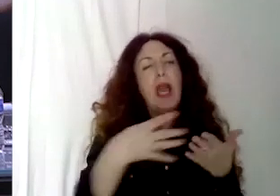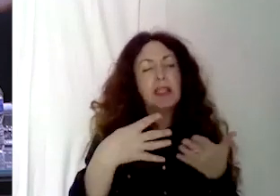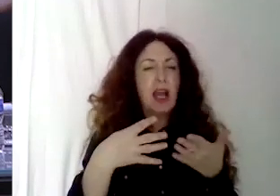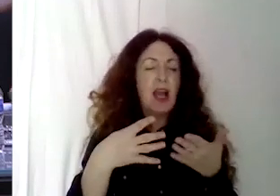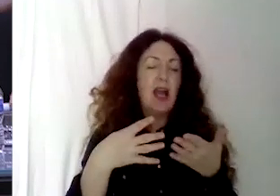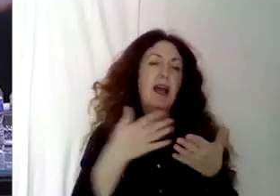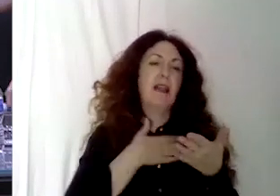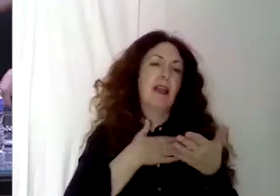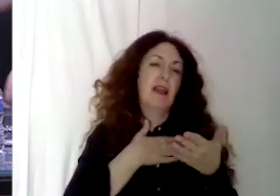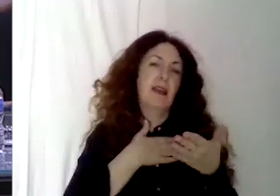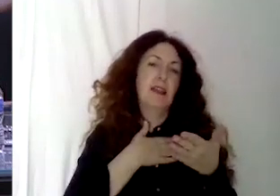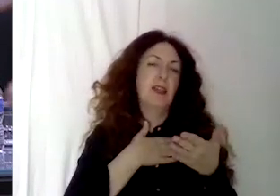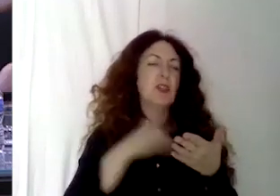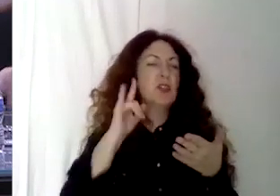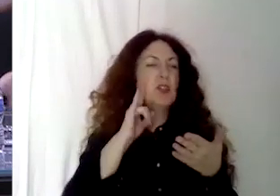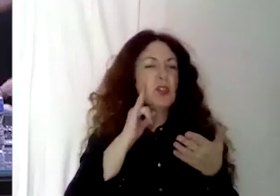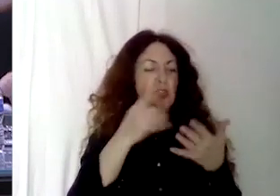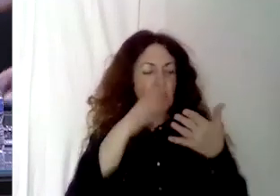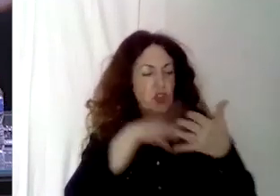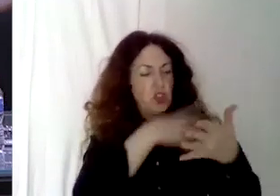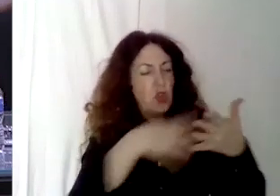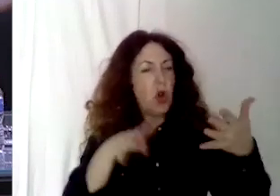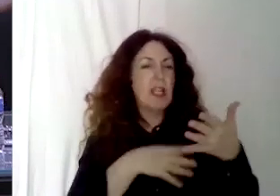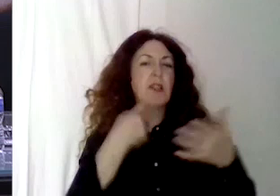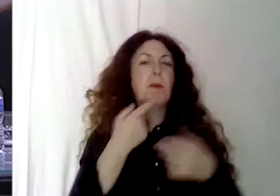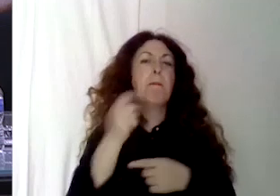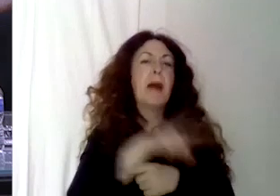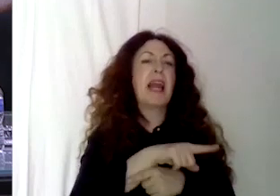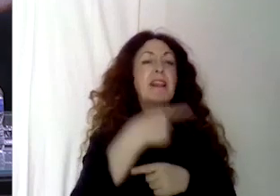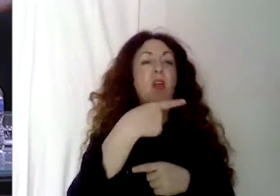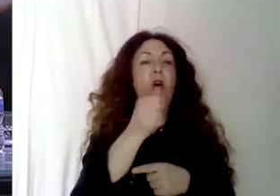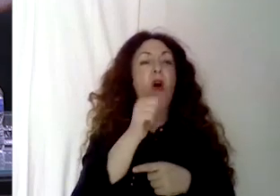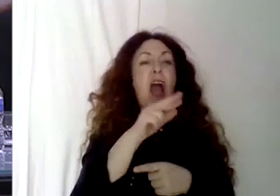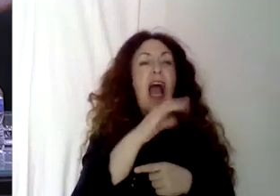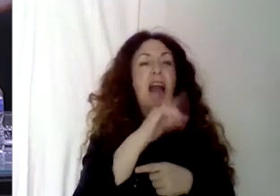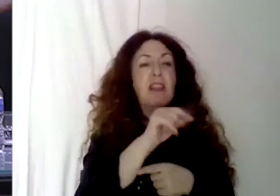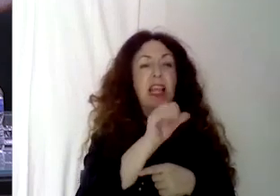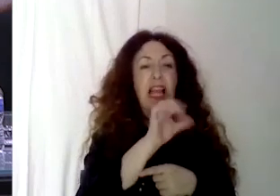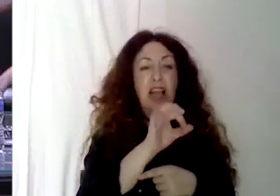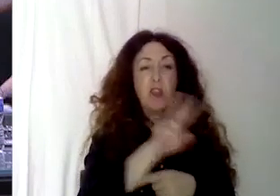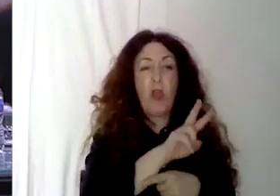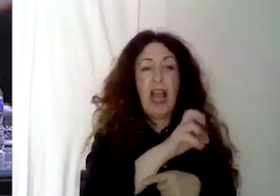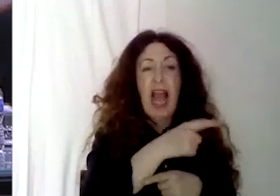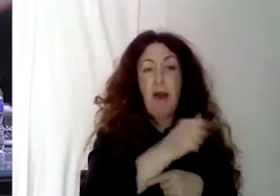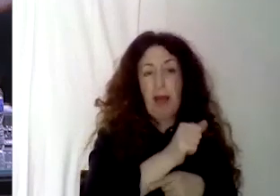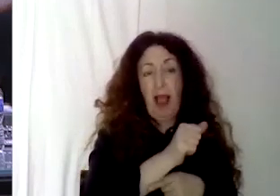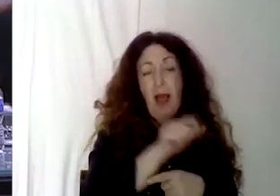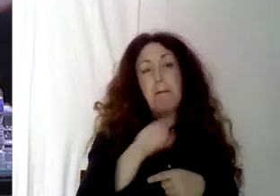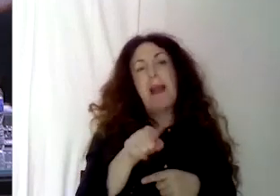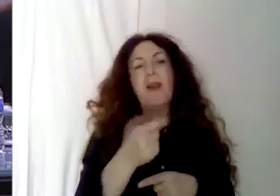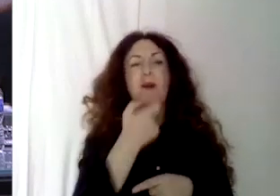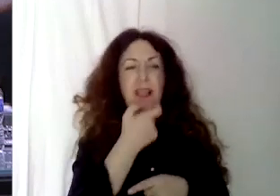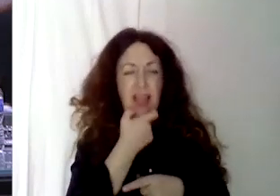soneto, es el Garcilaso de la Vega, ¿no?, inglés. Es una lengua apocada que